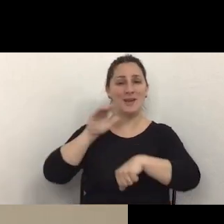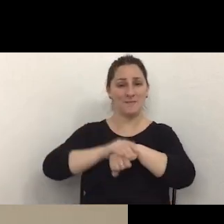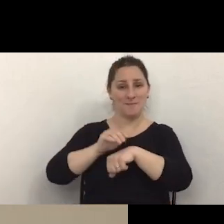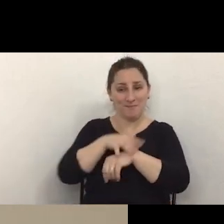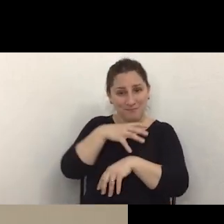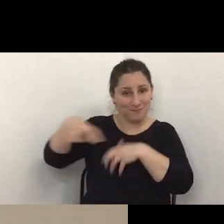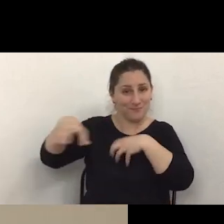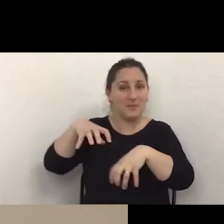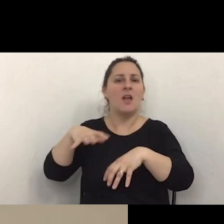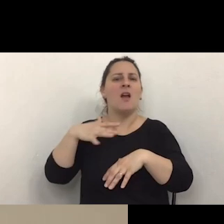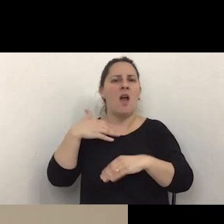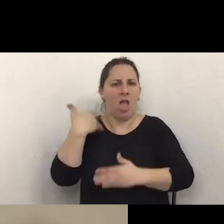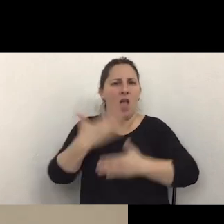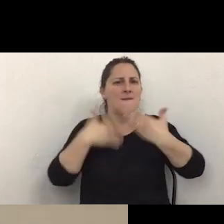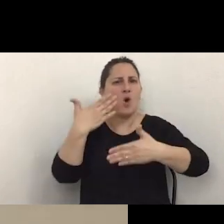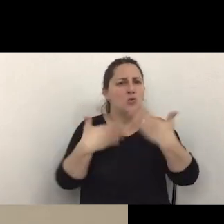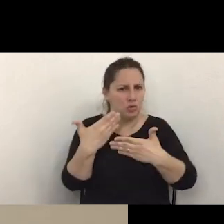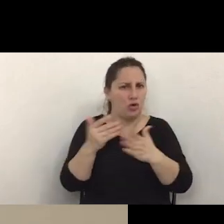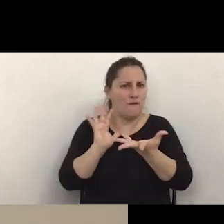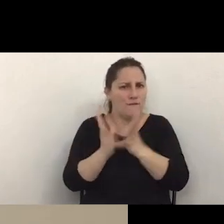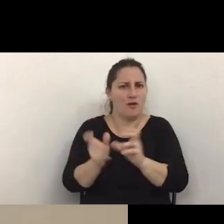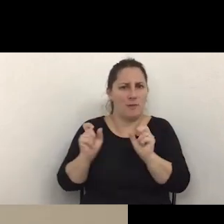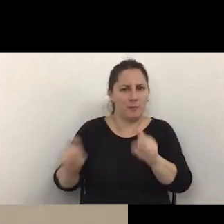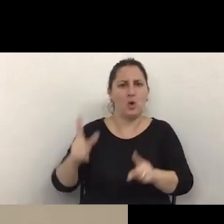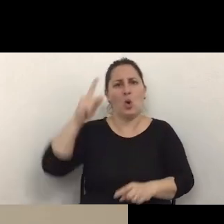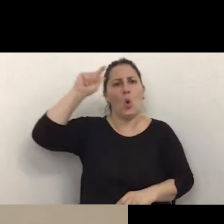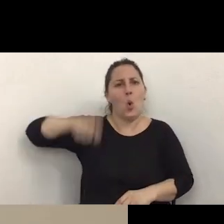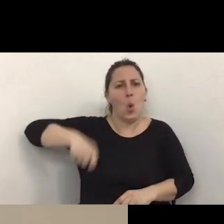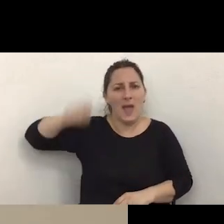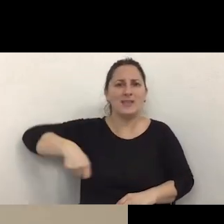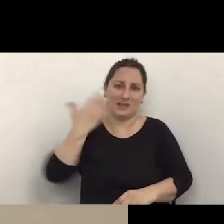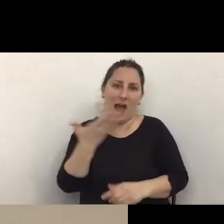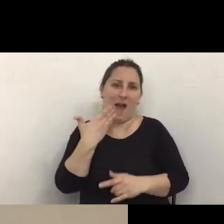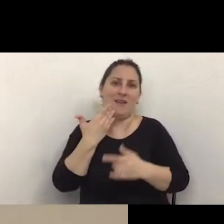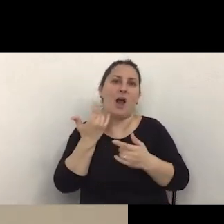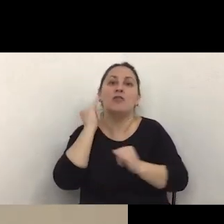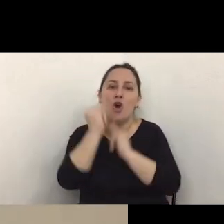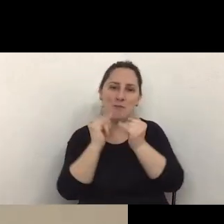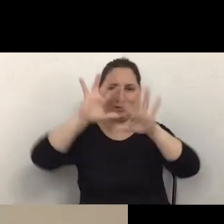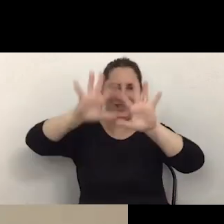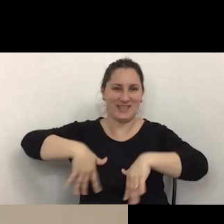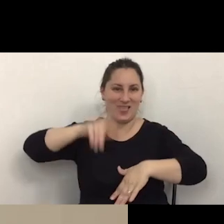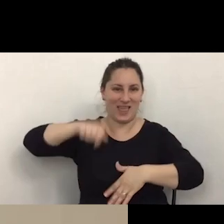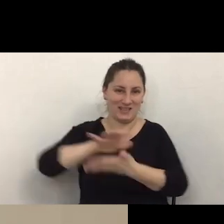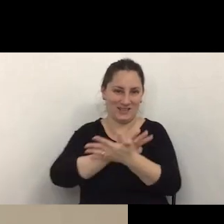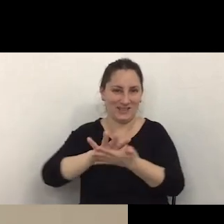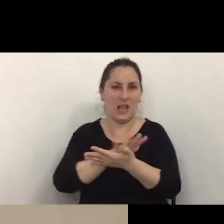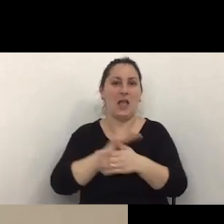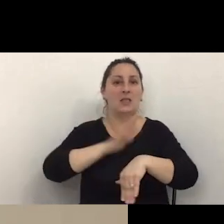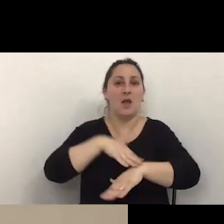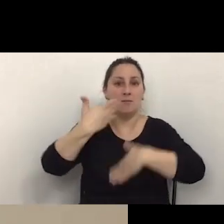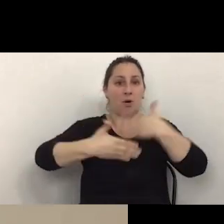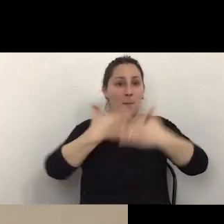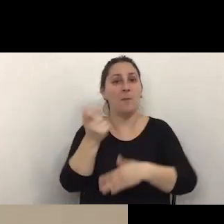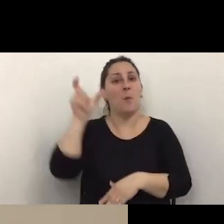evoluciona en su expresión, lo que los jueces hablan a través de sus sentencias, y esto evoluciona con el tiempo, en su momento el